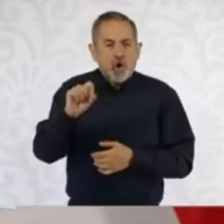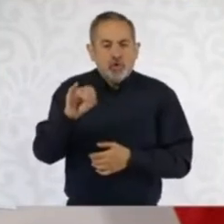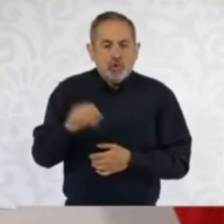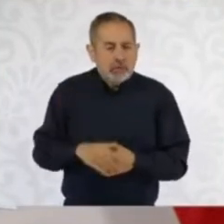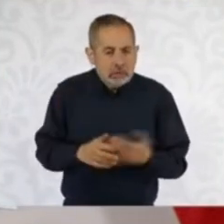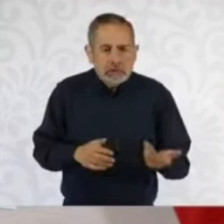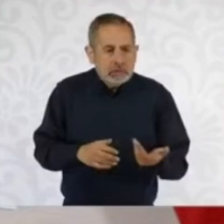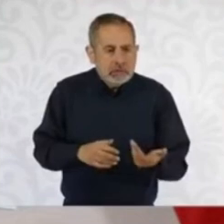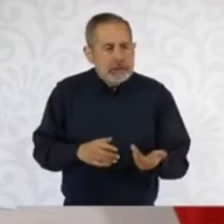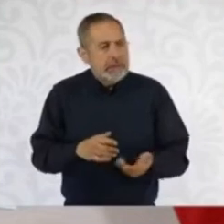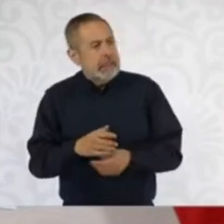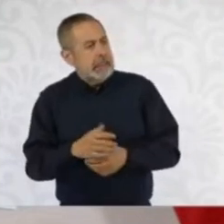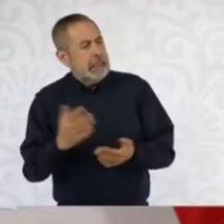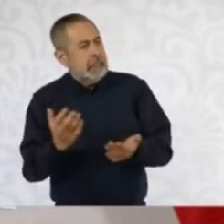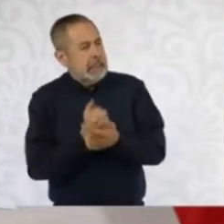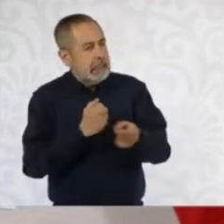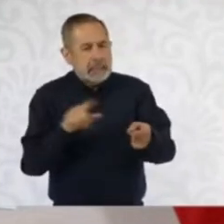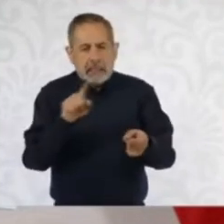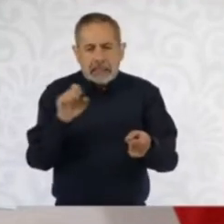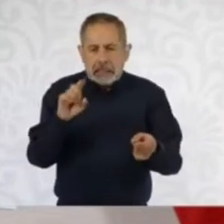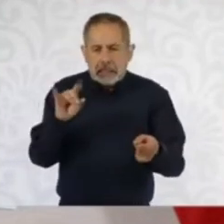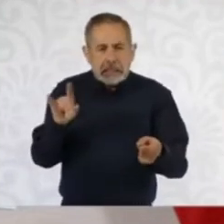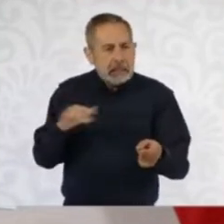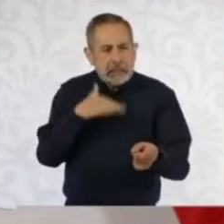gana ahí sí la presidencia Zedillo.